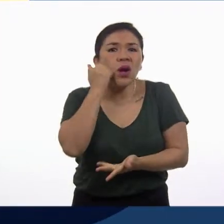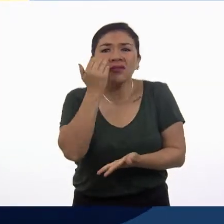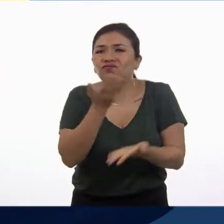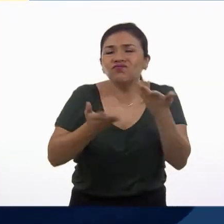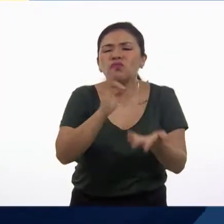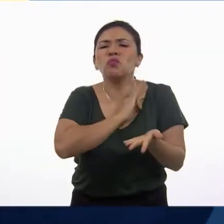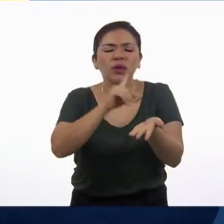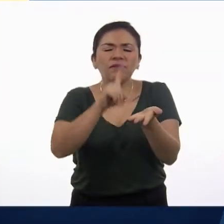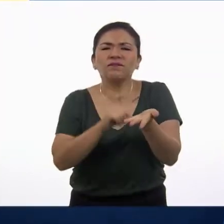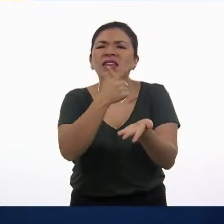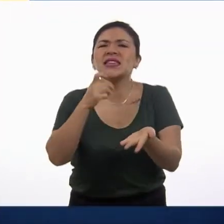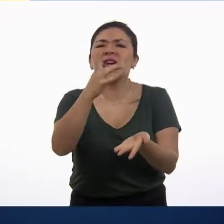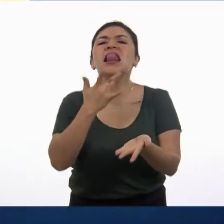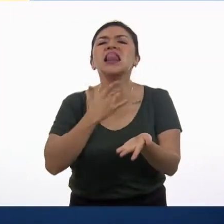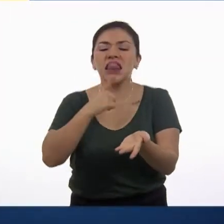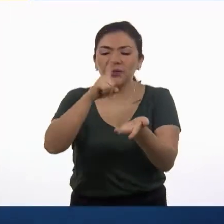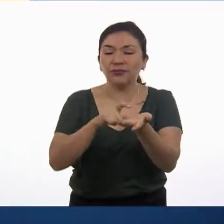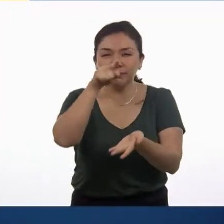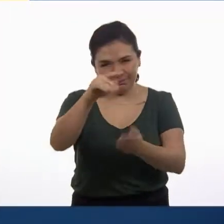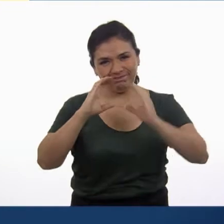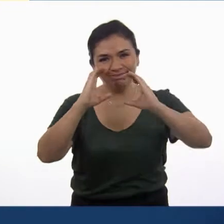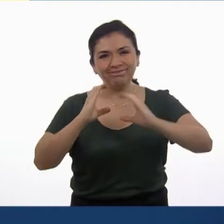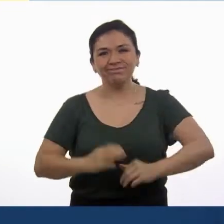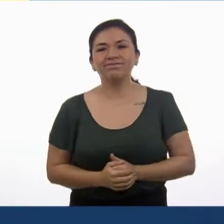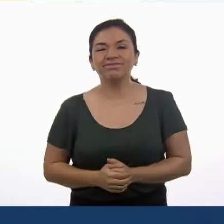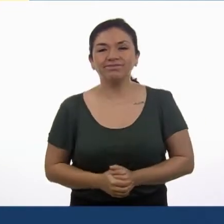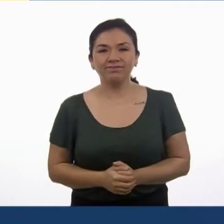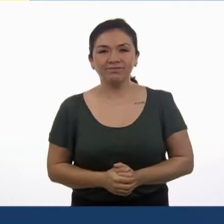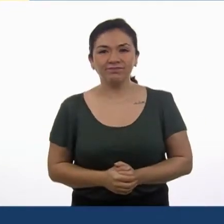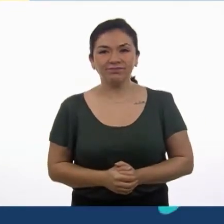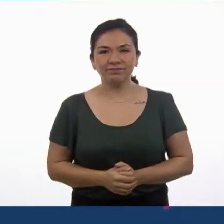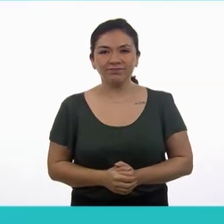usa desinfectantes a base de alcohol. ¡Cuídate!